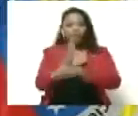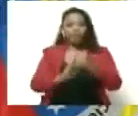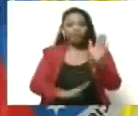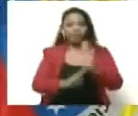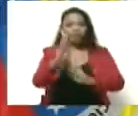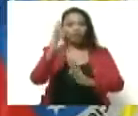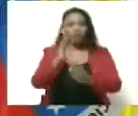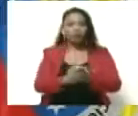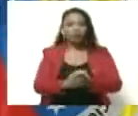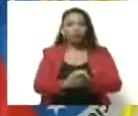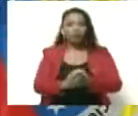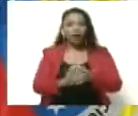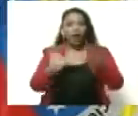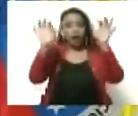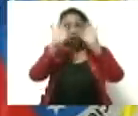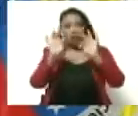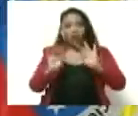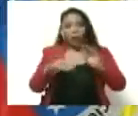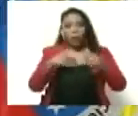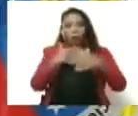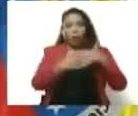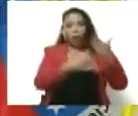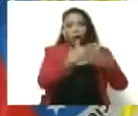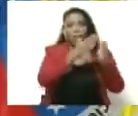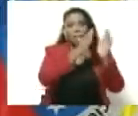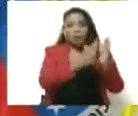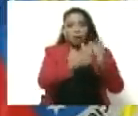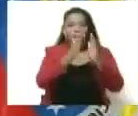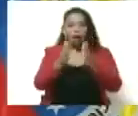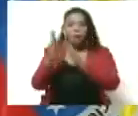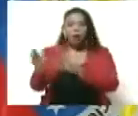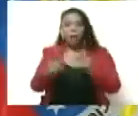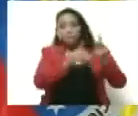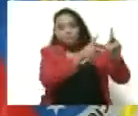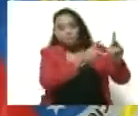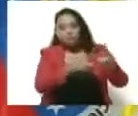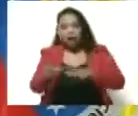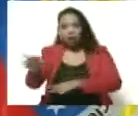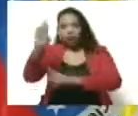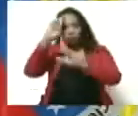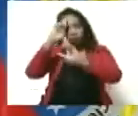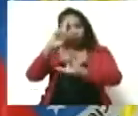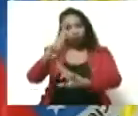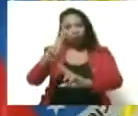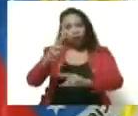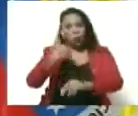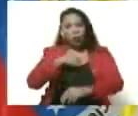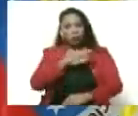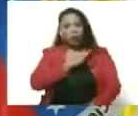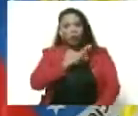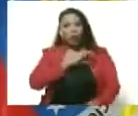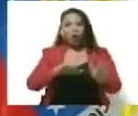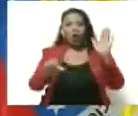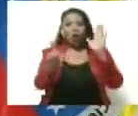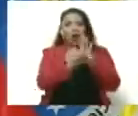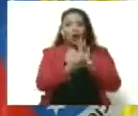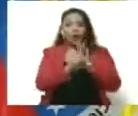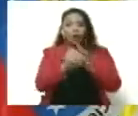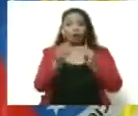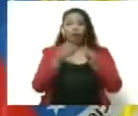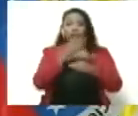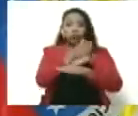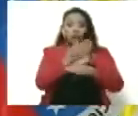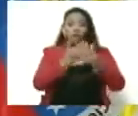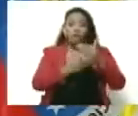desarrollando de manera progresiva, ordenada, planificada, respetuosa de nuestras leyes, para ir avanzando